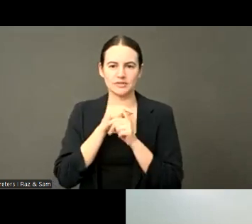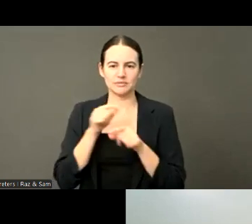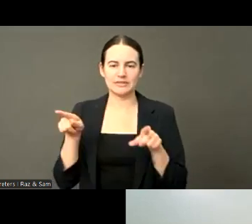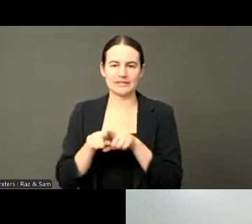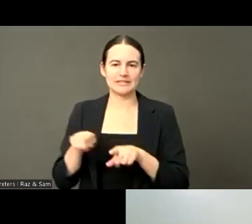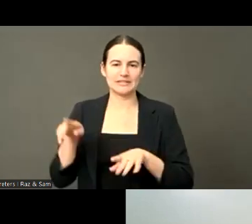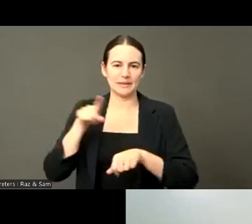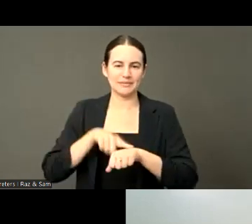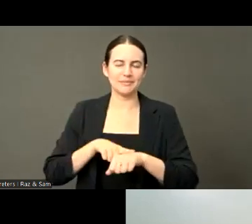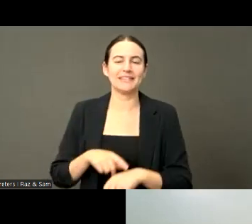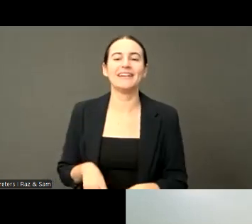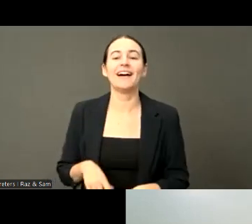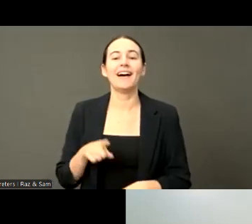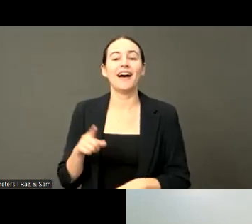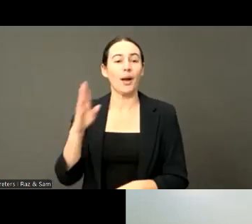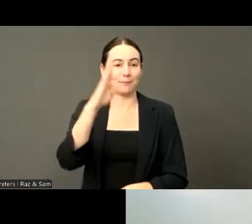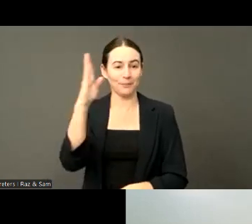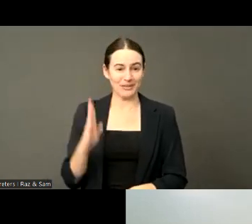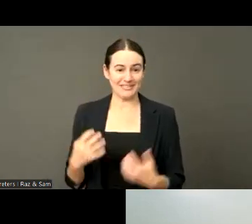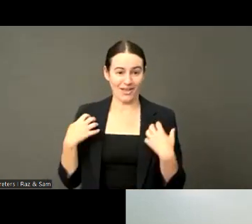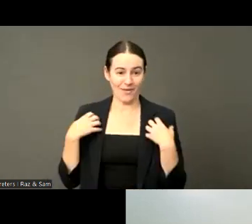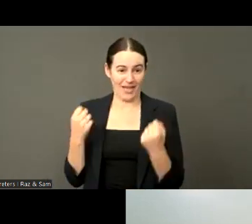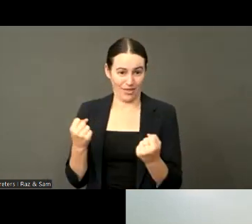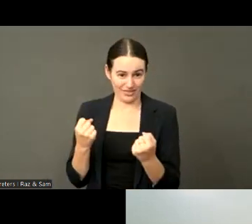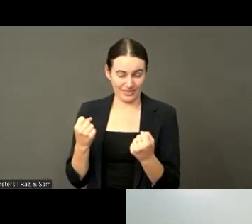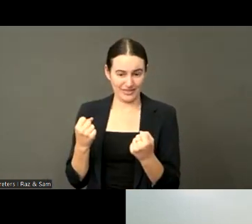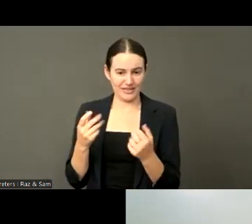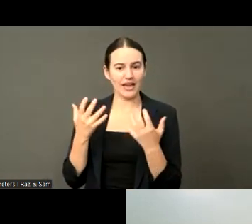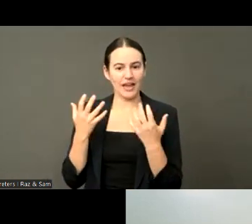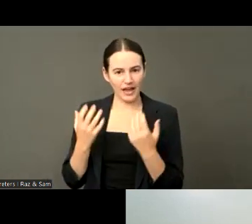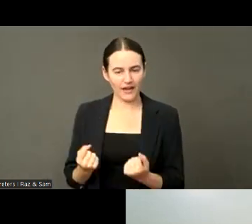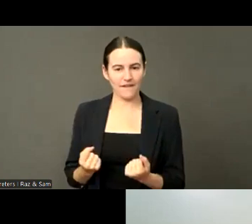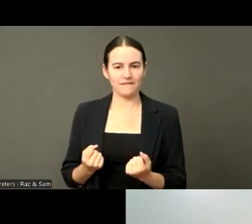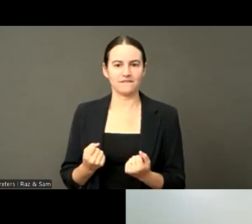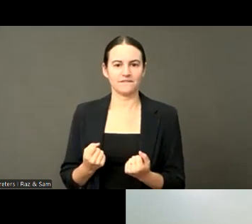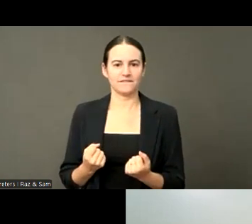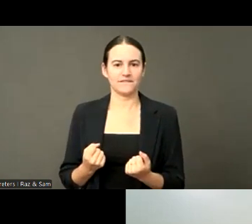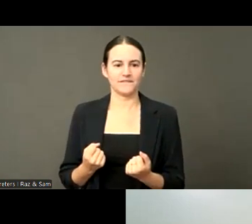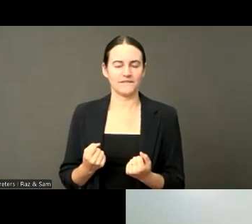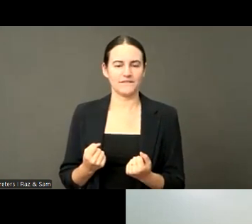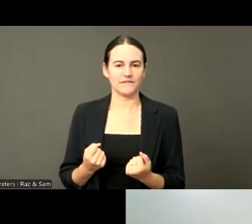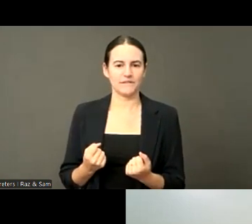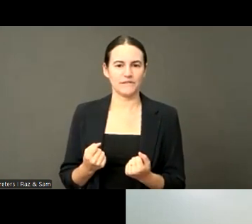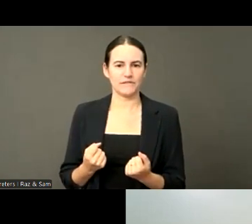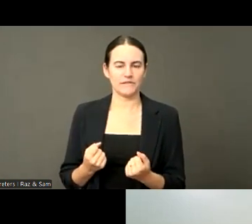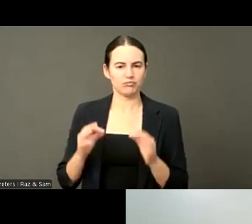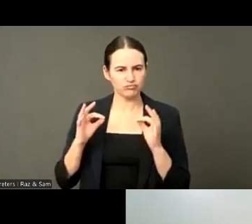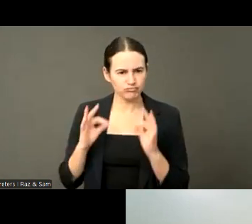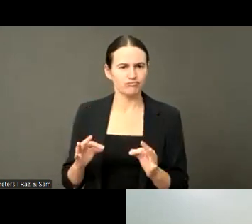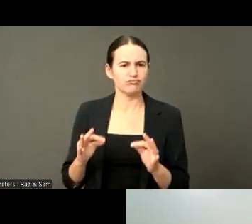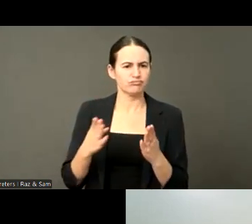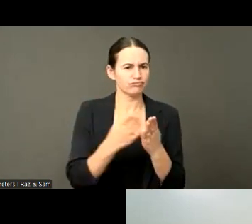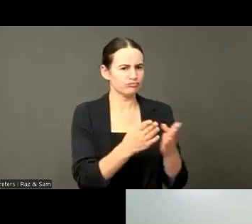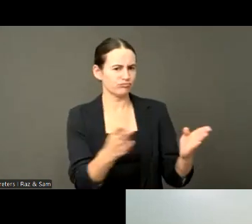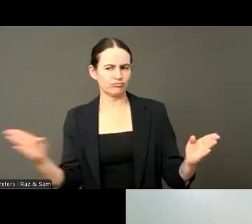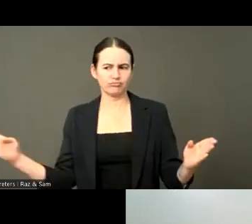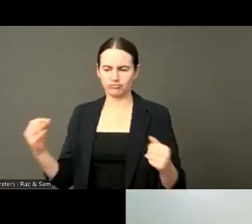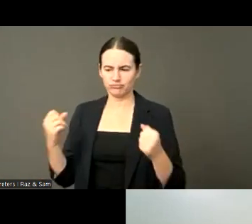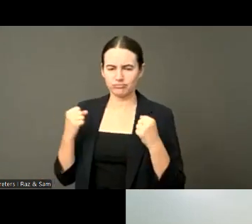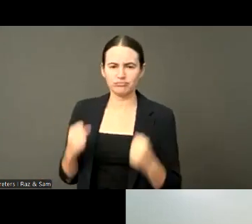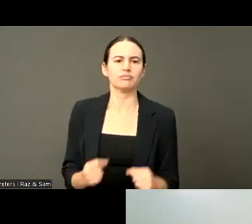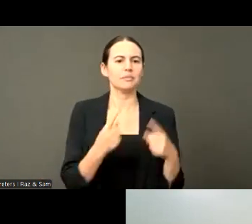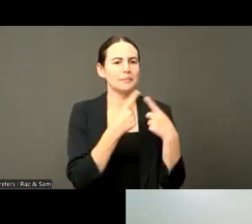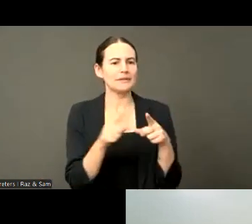un amplio involucramiento de varios ministerios, 13 o 14 que tú mencionaste en la presentación, y nos